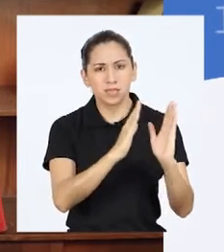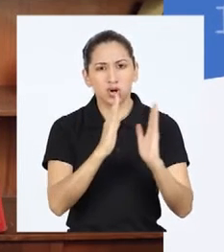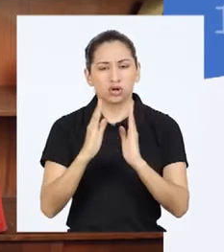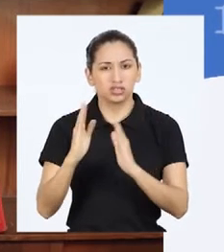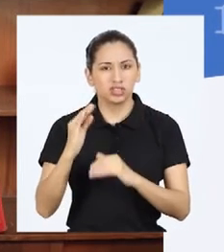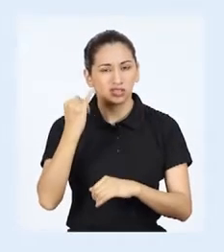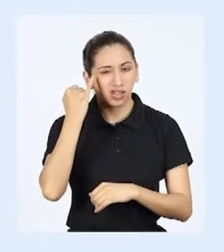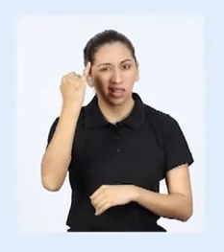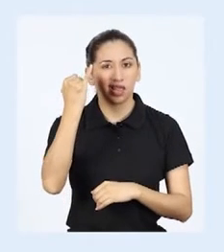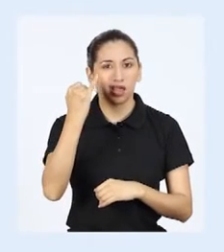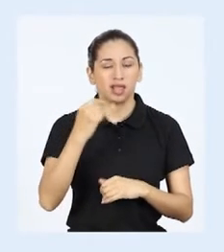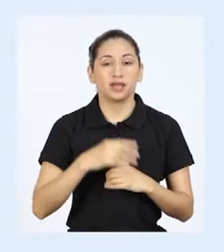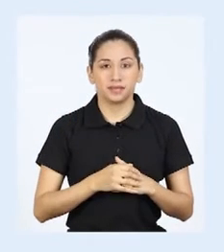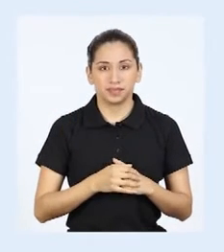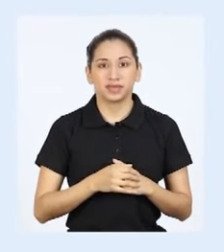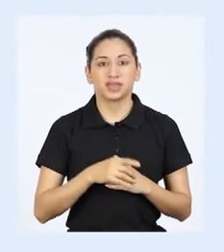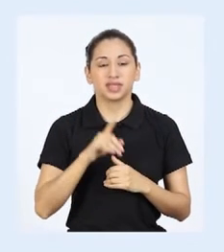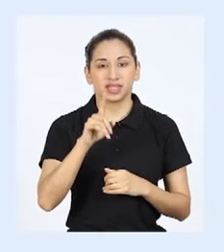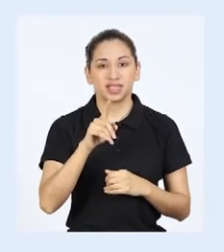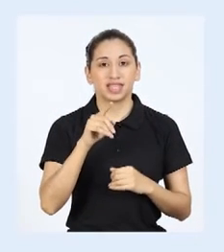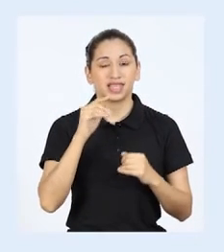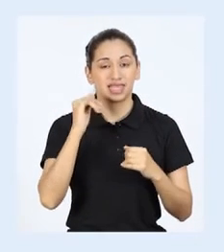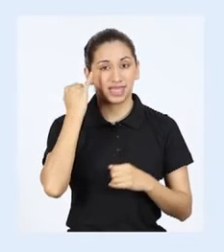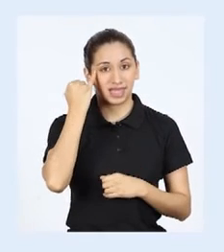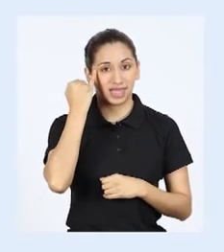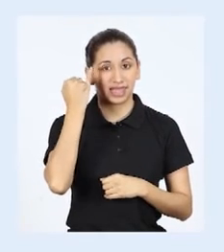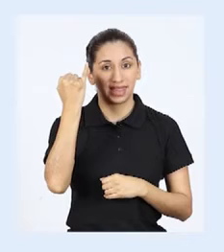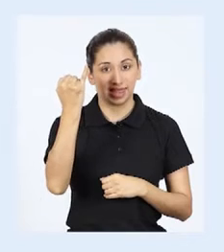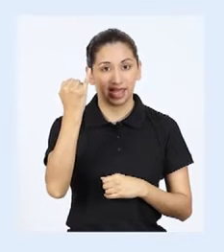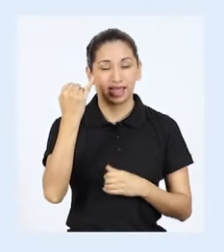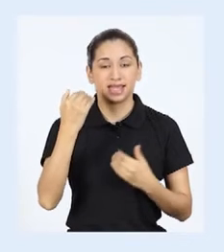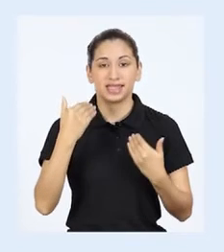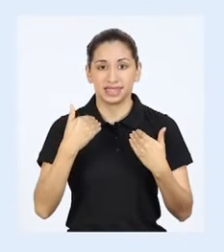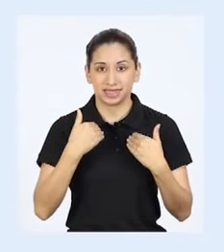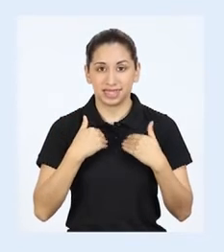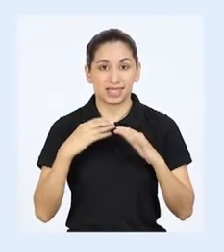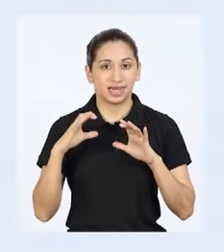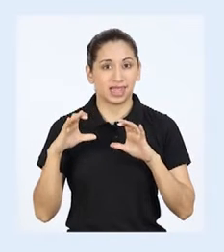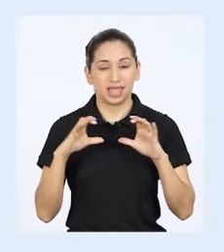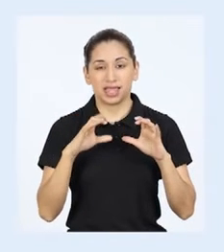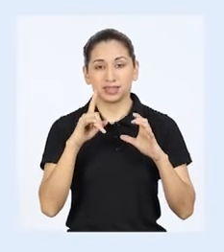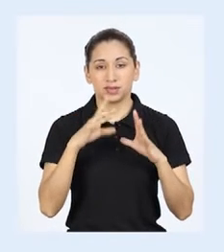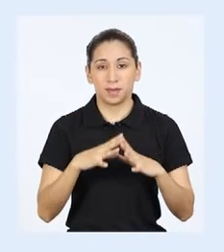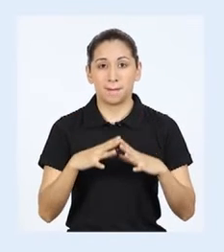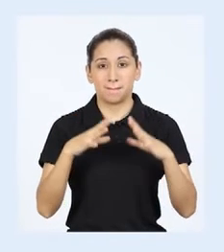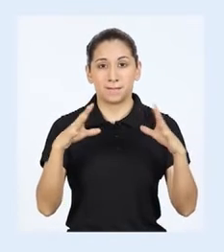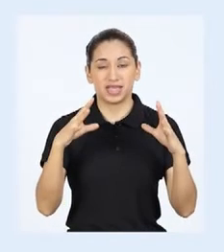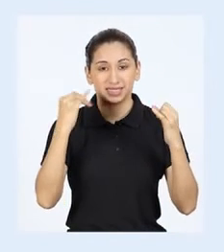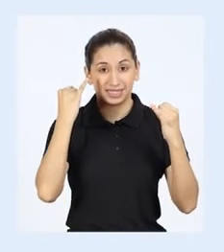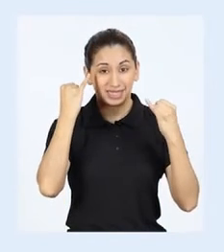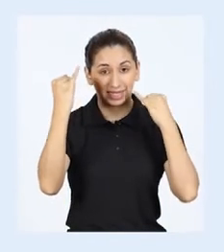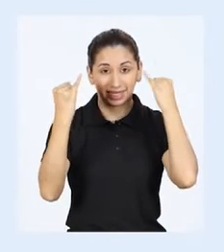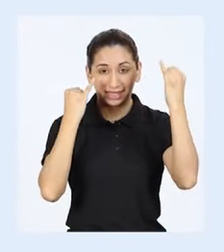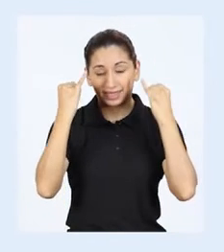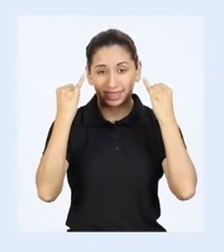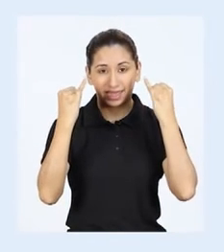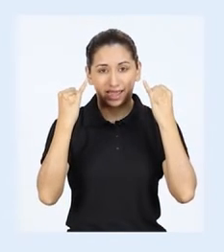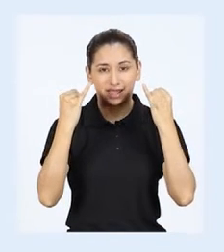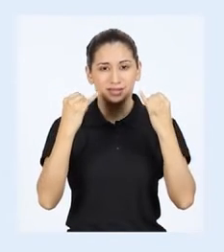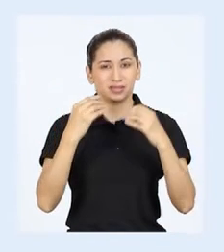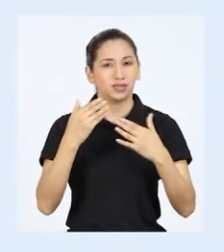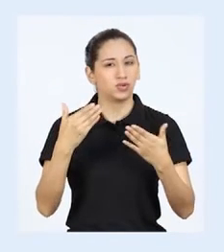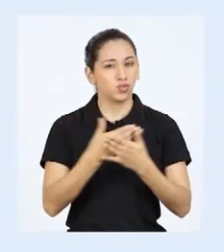Design Thinking? En la ideación se va a generar la mayor cantidad de ideas creativas